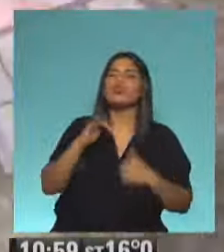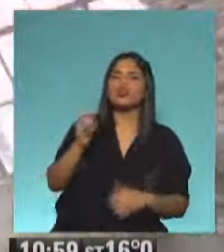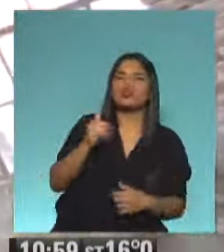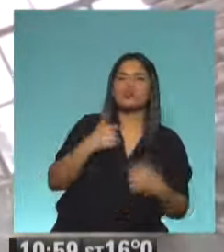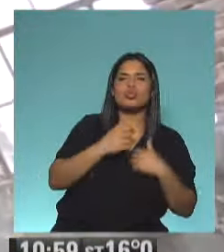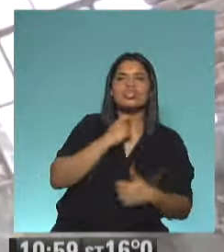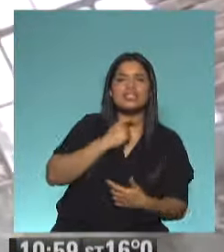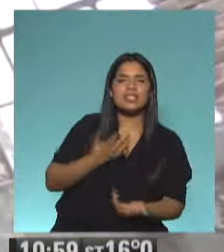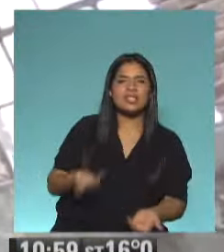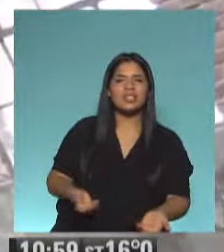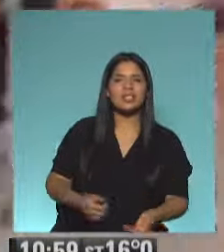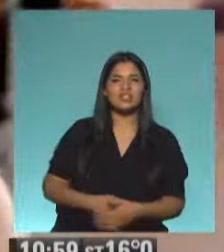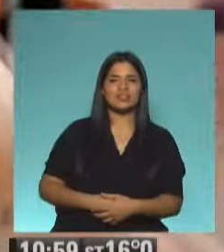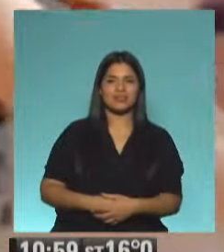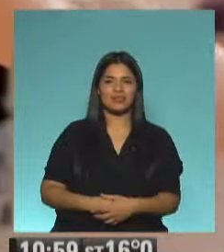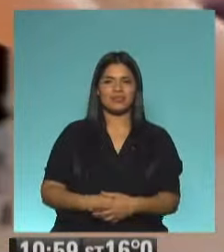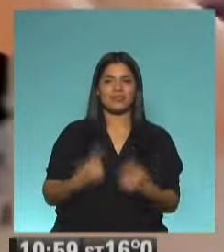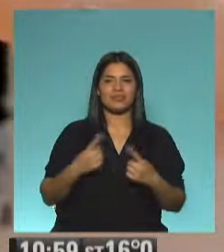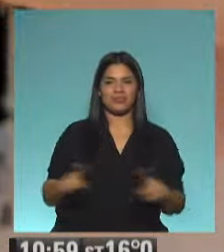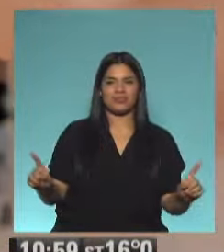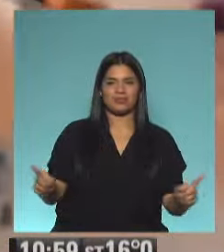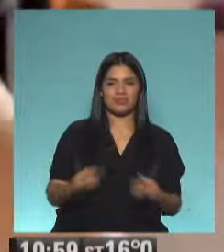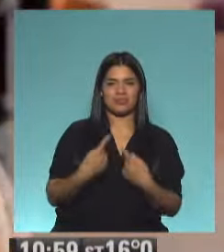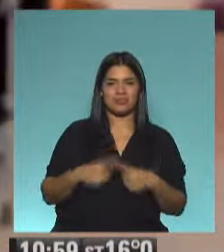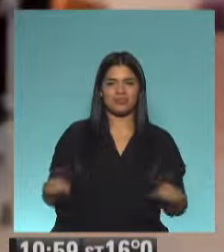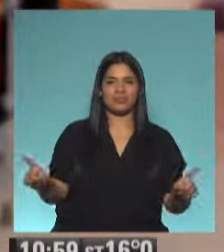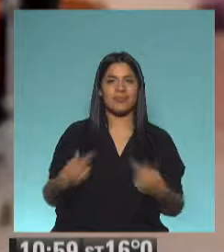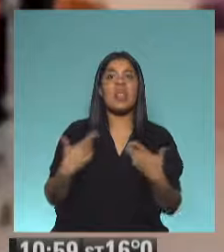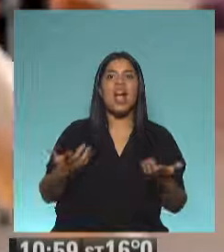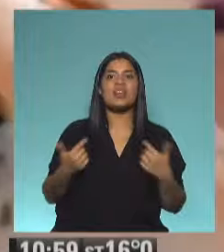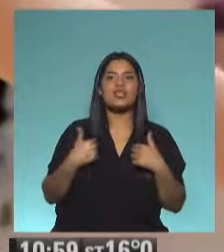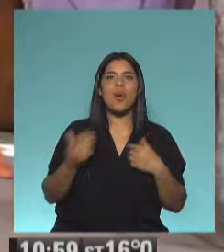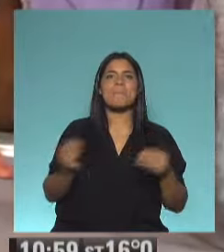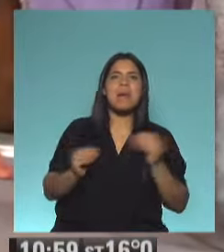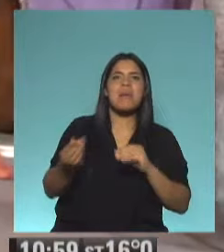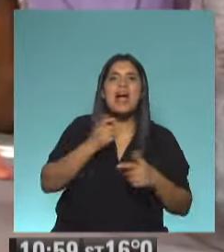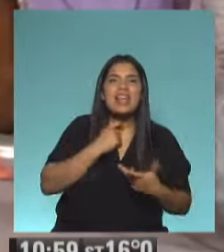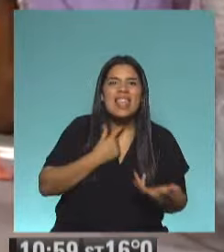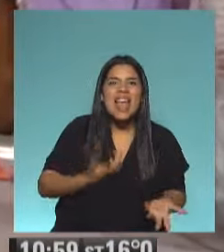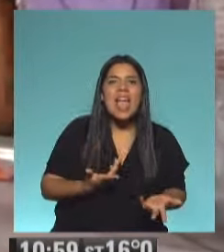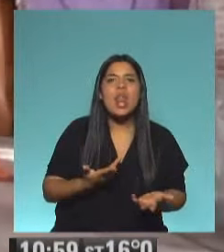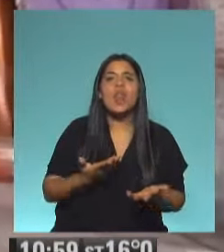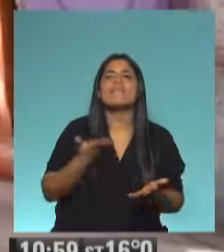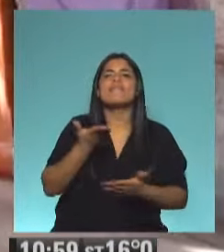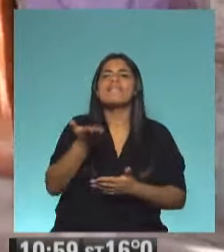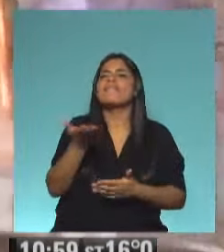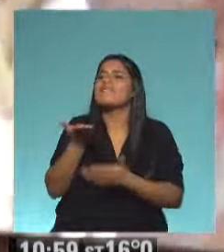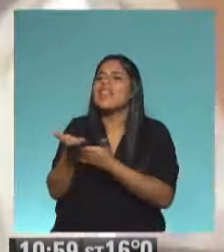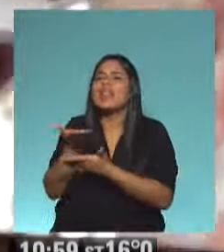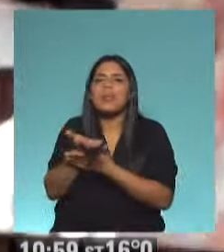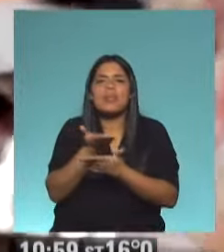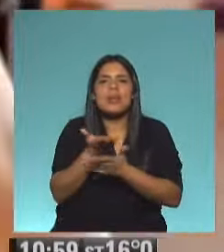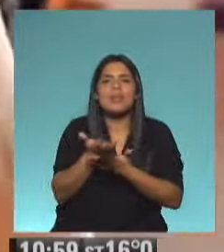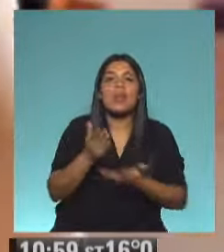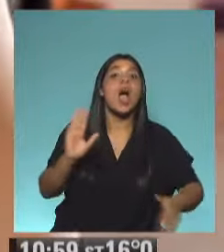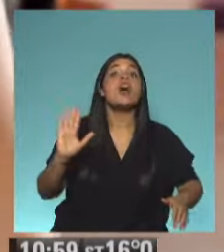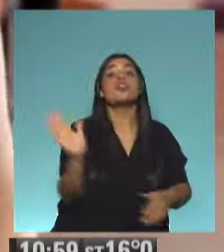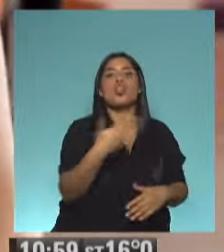que sí. Más que eso quiero pedir, y es que no sea todo para